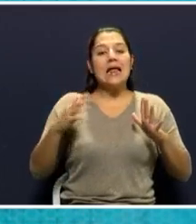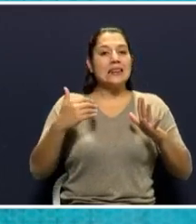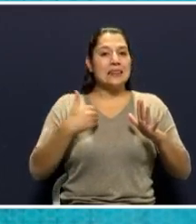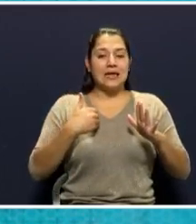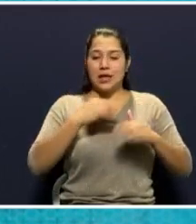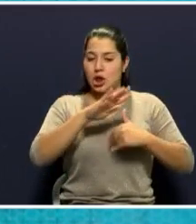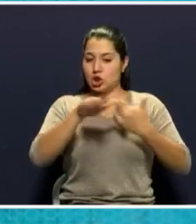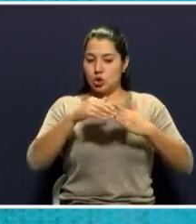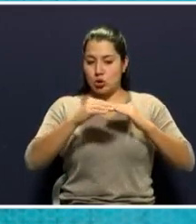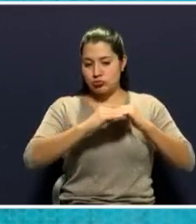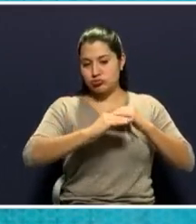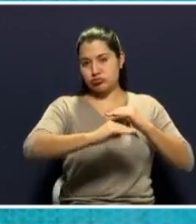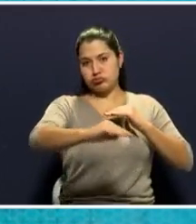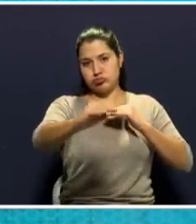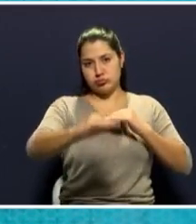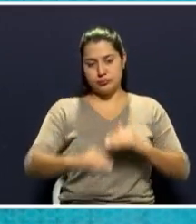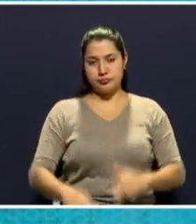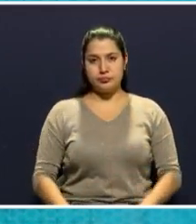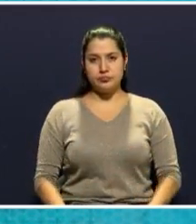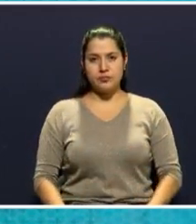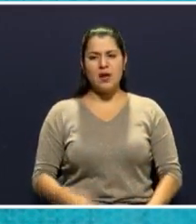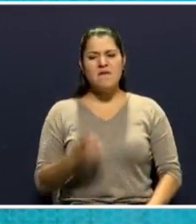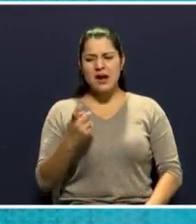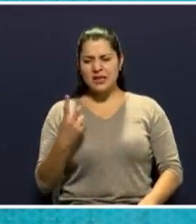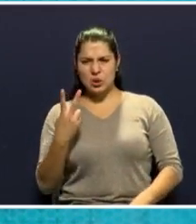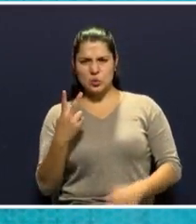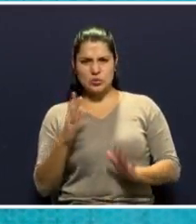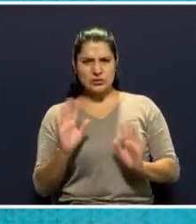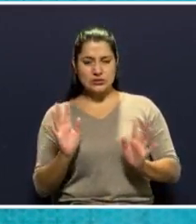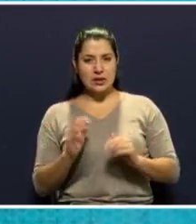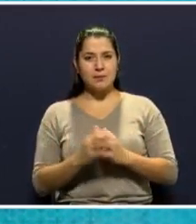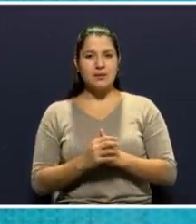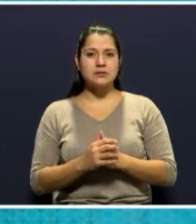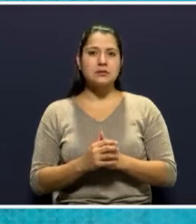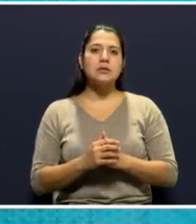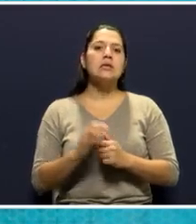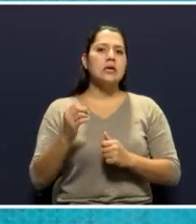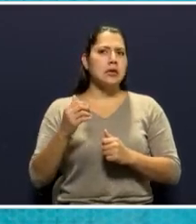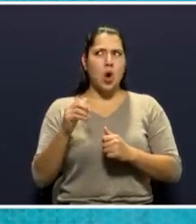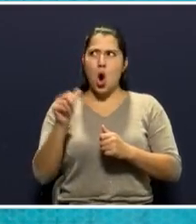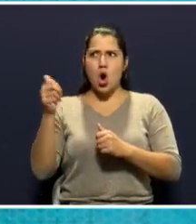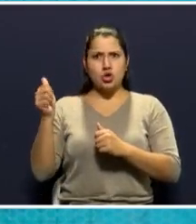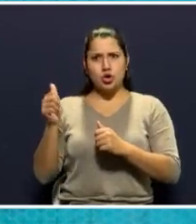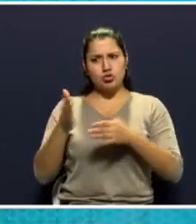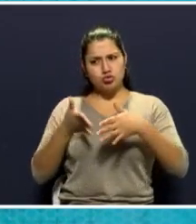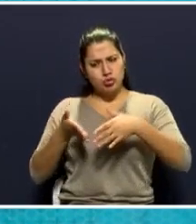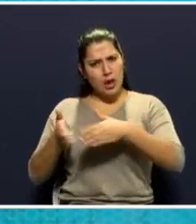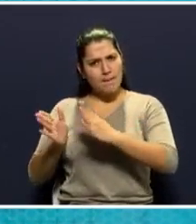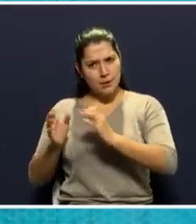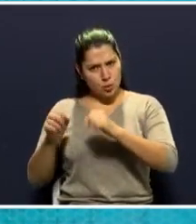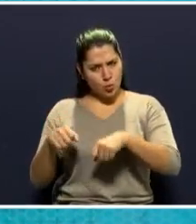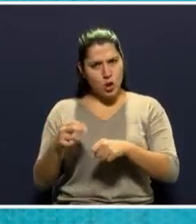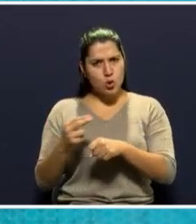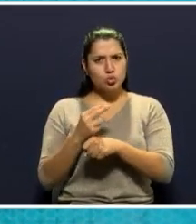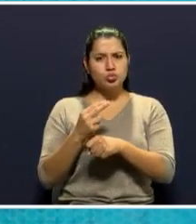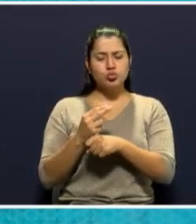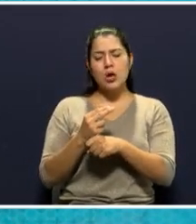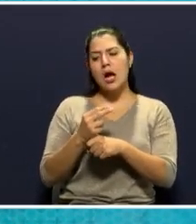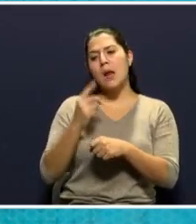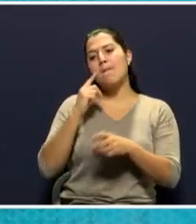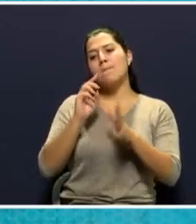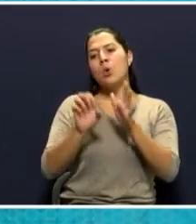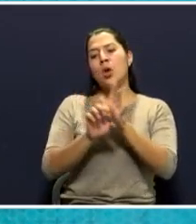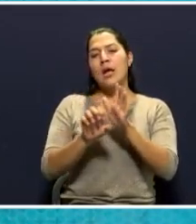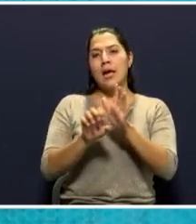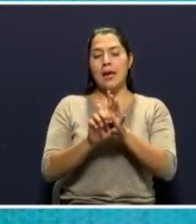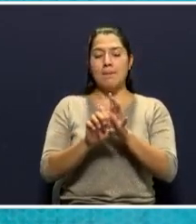construida la losa superior del puente. Sí, claro, por supuesto, hay toda una serie de rutas alternas. Se puede circular por el lado,